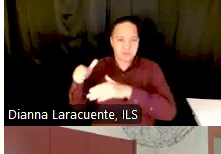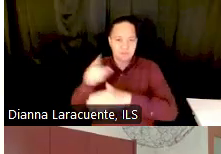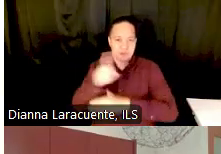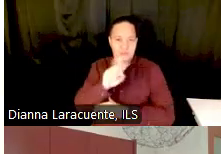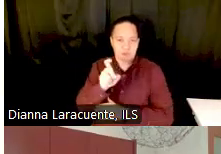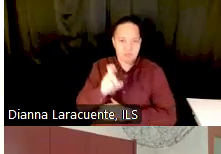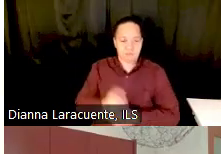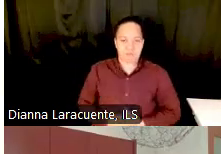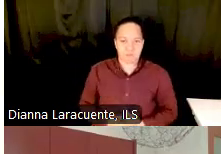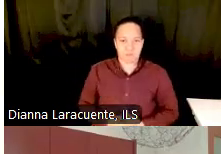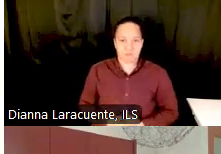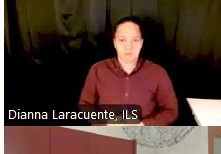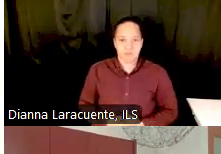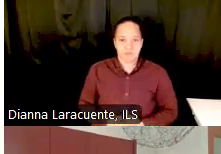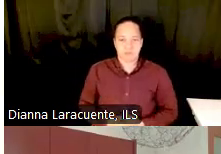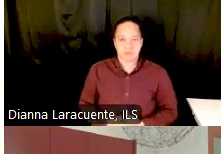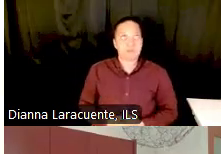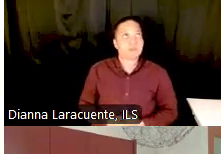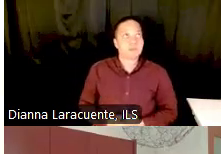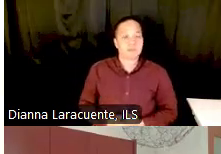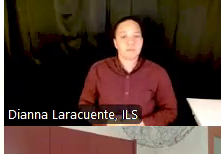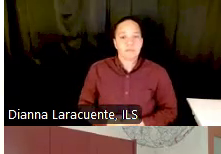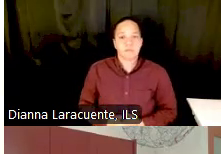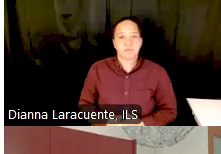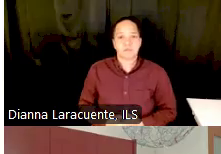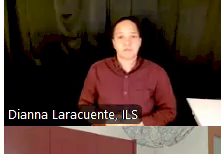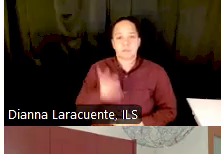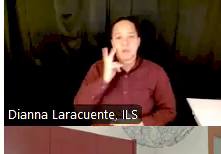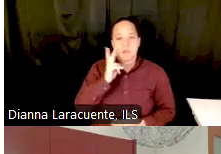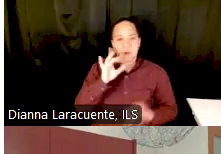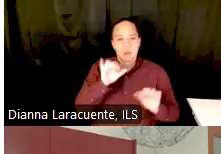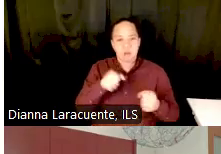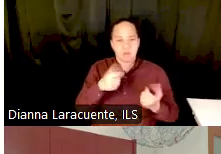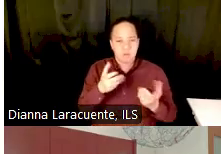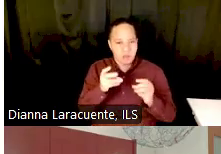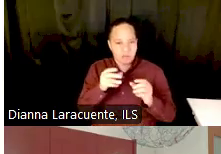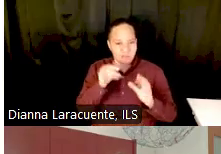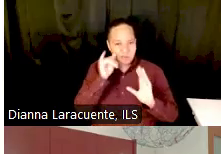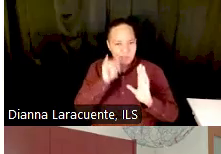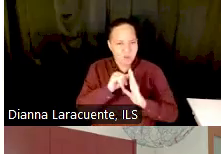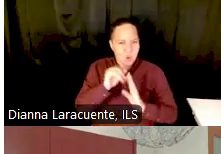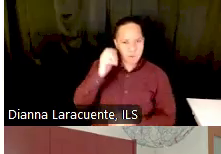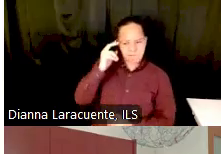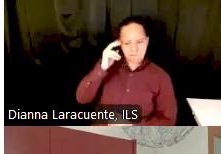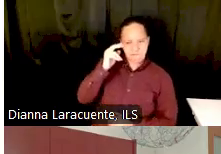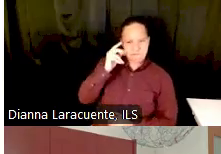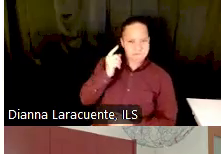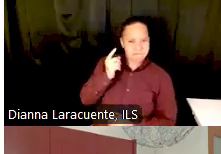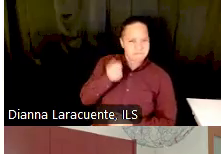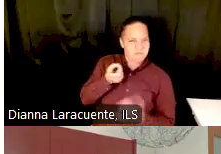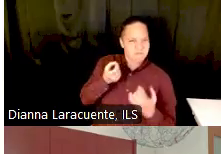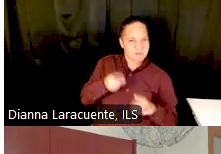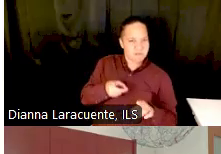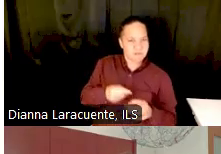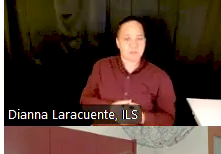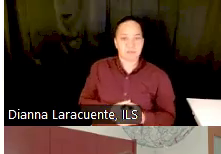diagnóstico para ver de qué manera puede identificar o sospechar qué es lo que está ocurriendo. En cuanto a